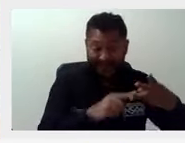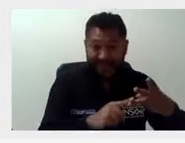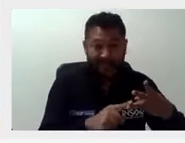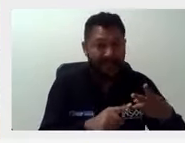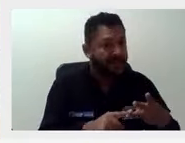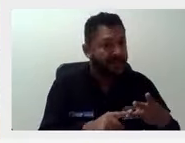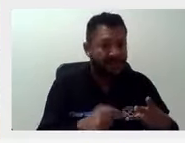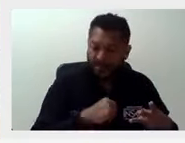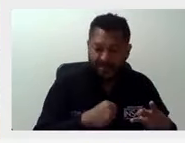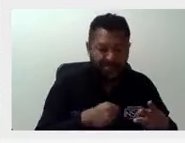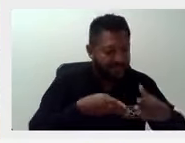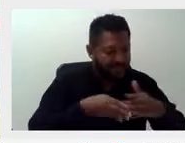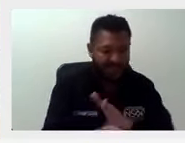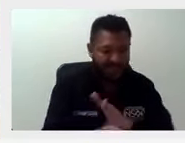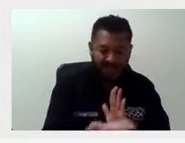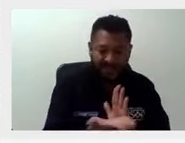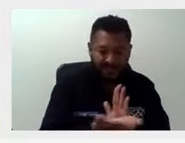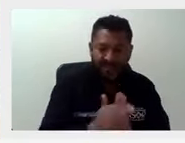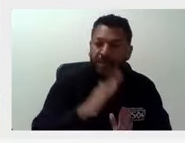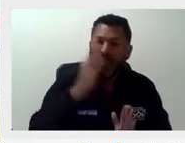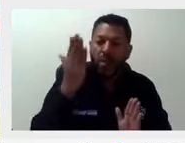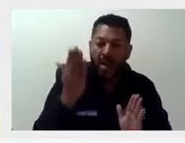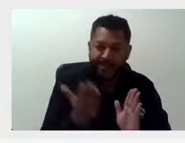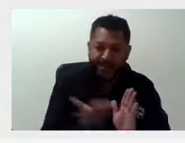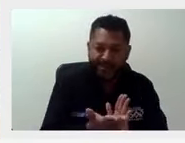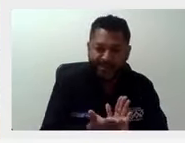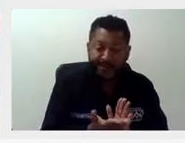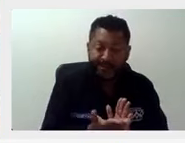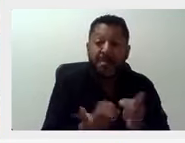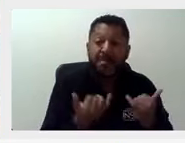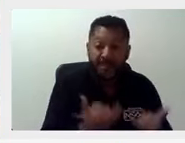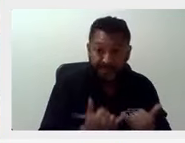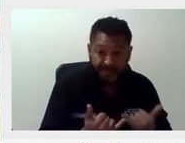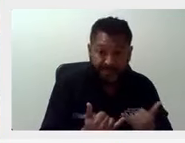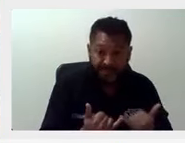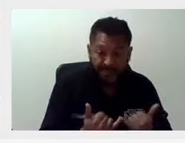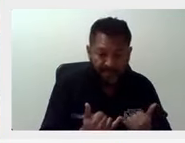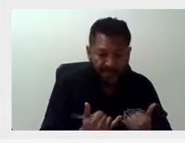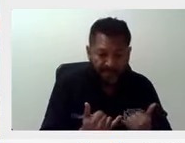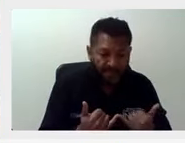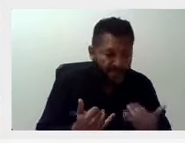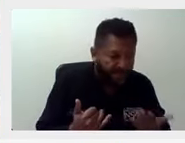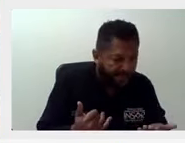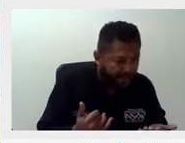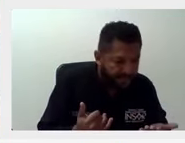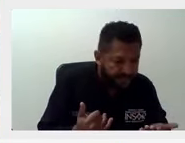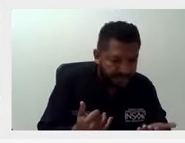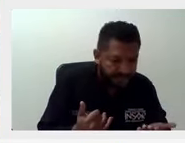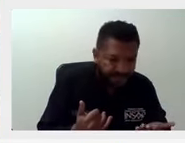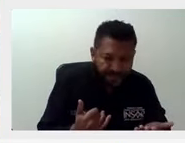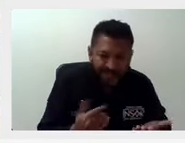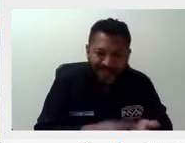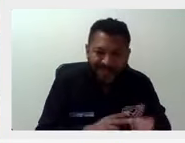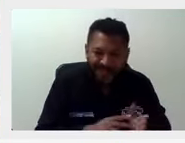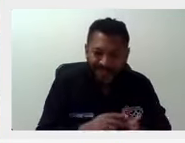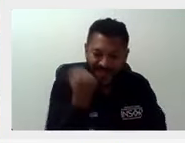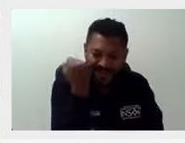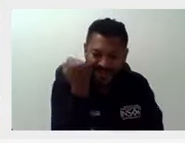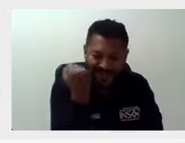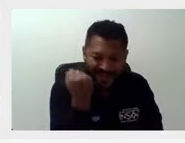que creo que ahí hay que hablar, porque creo que está más allá de ser un momento de crisis, es una